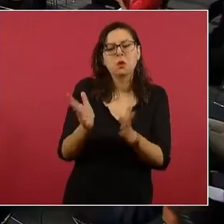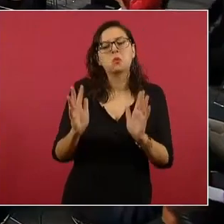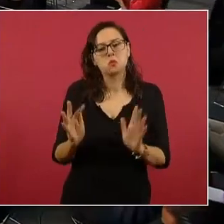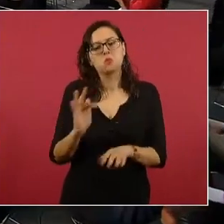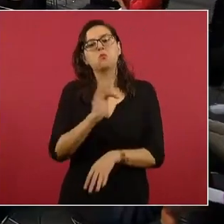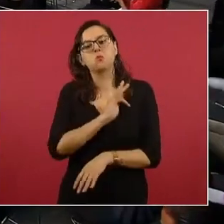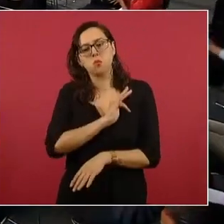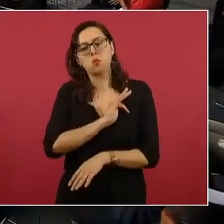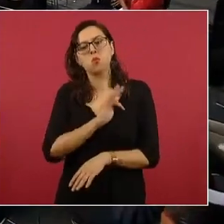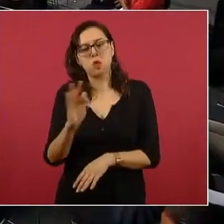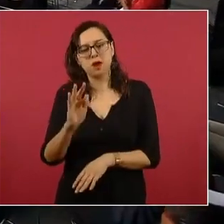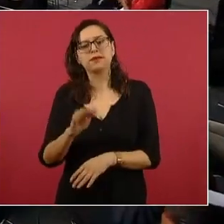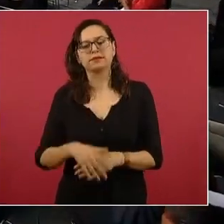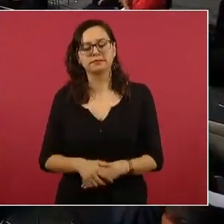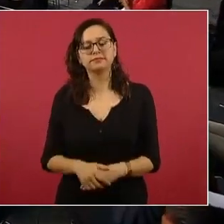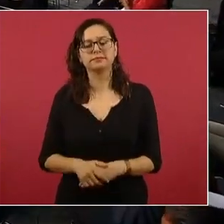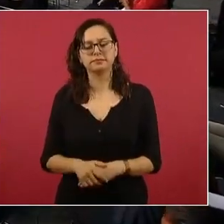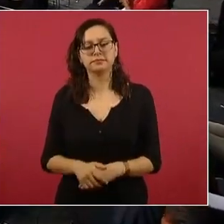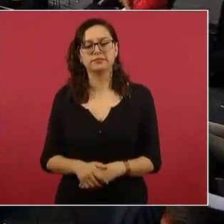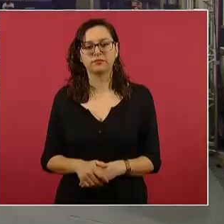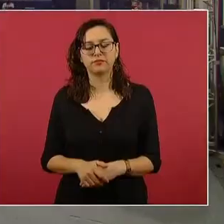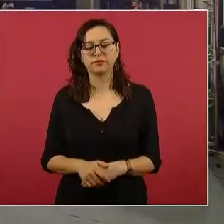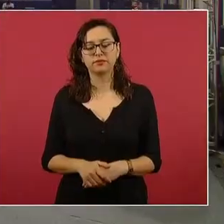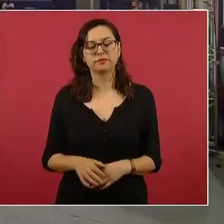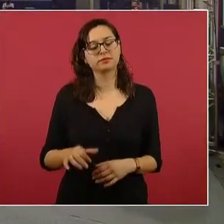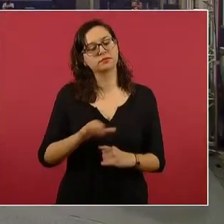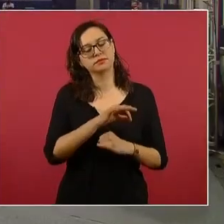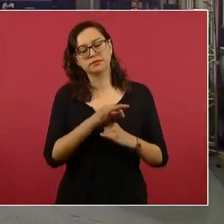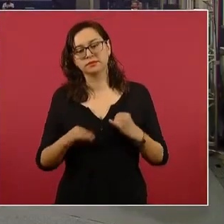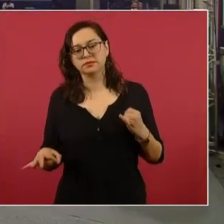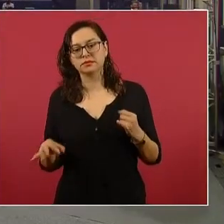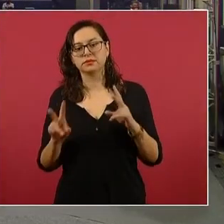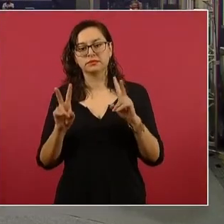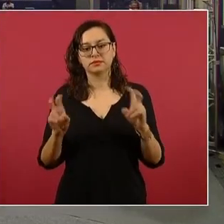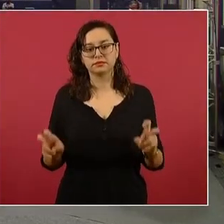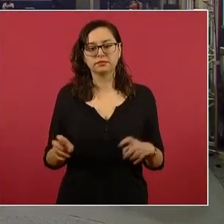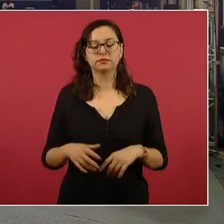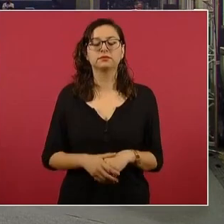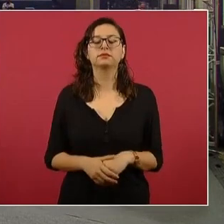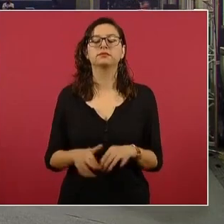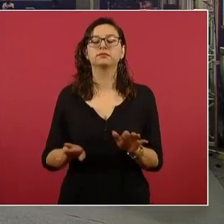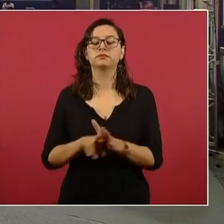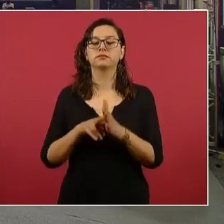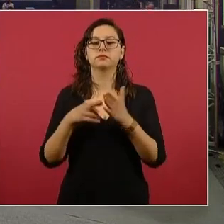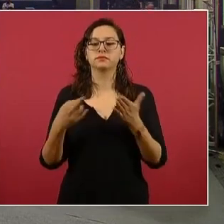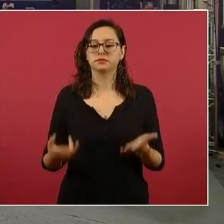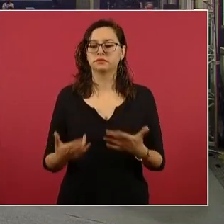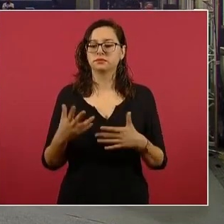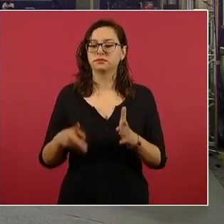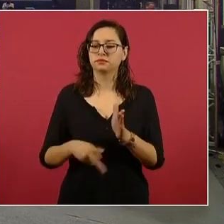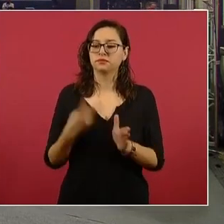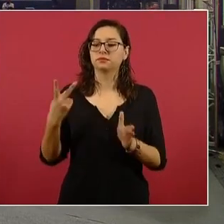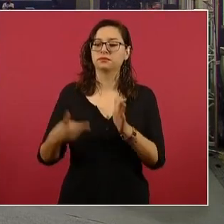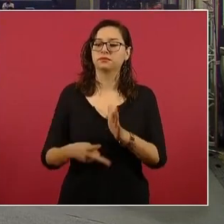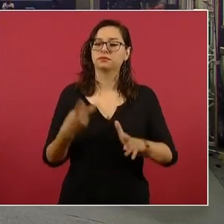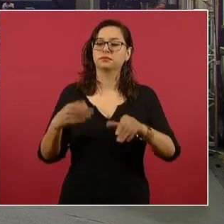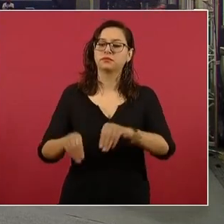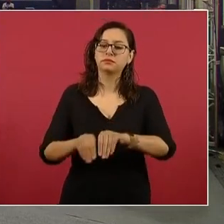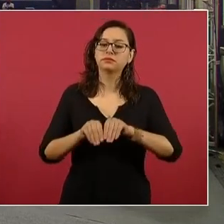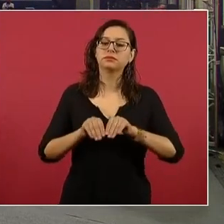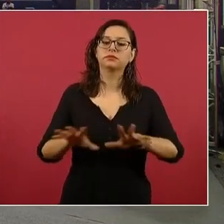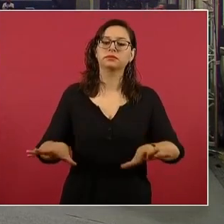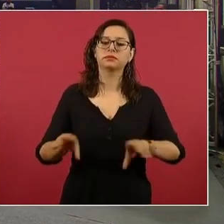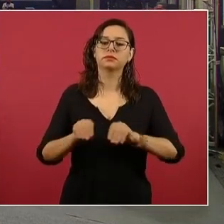eso podría ser. Y presidente, en un último tema, en la revista Contralínea publicamos ya varios reportajes acerca de